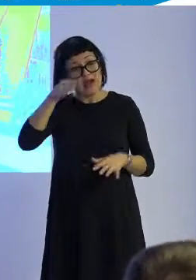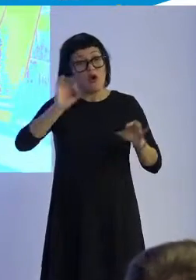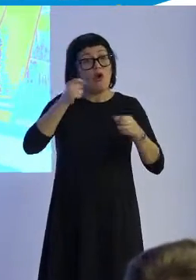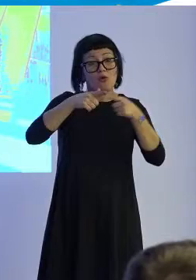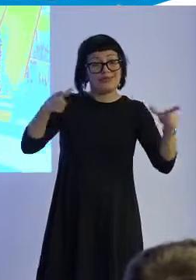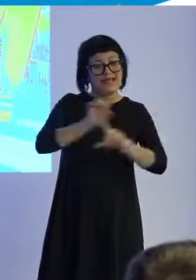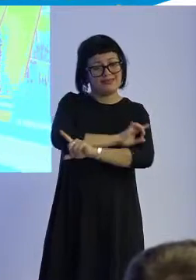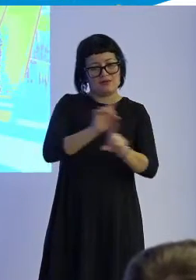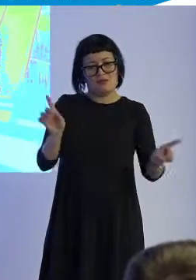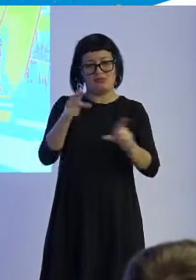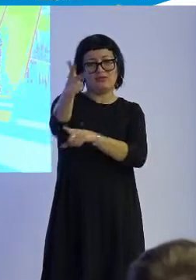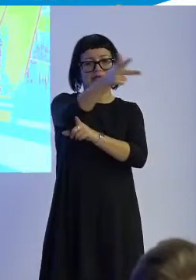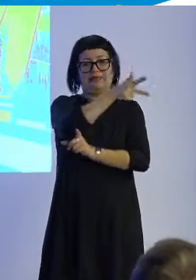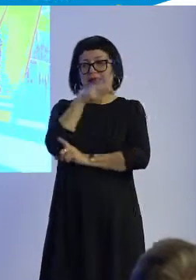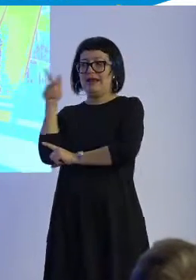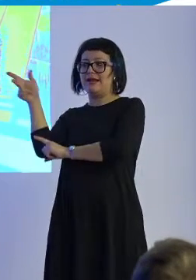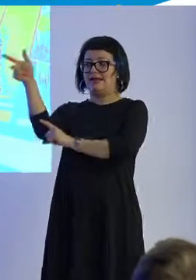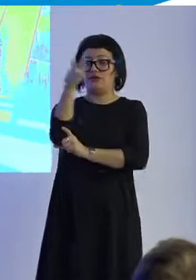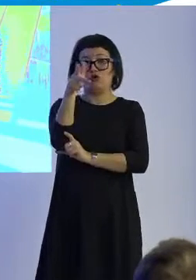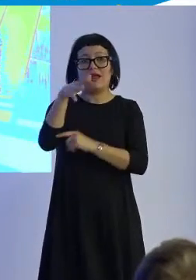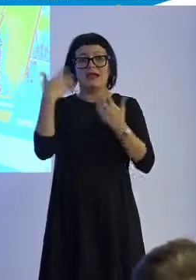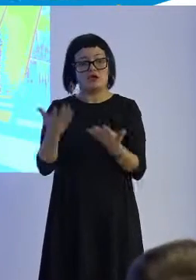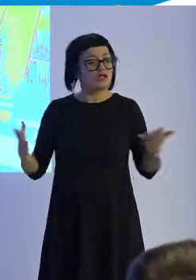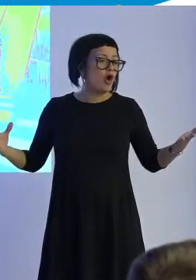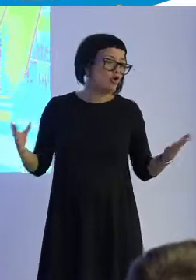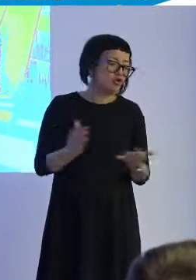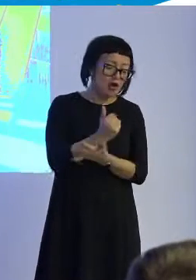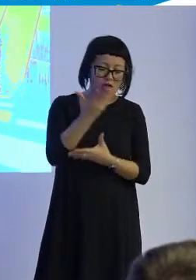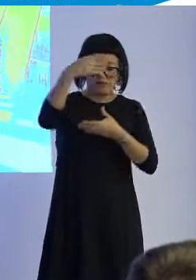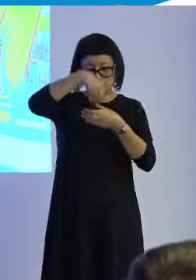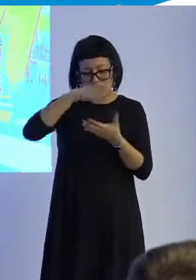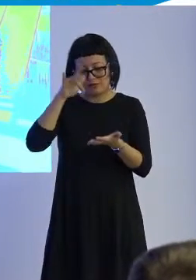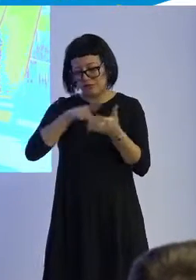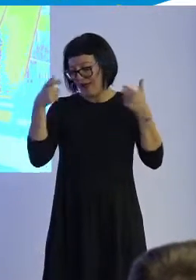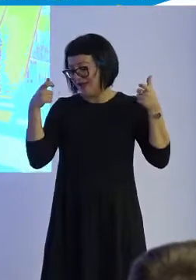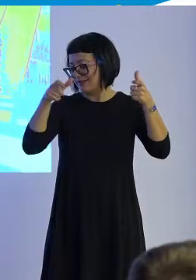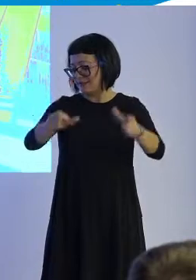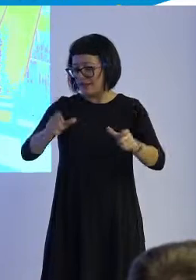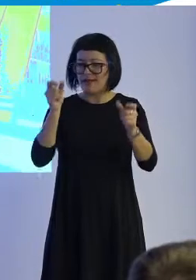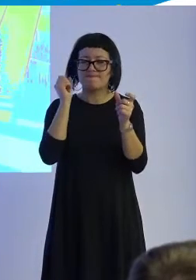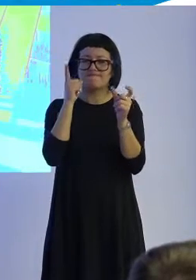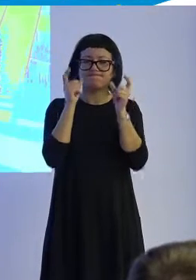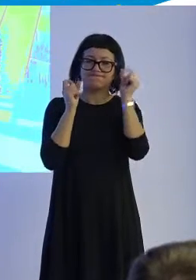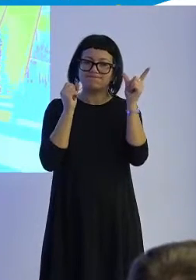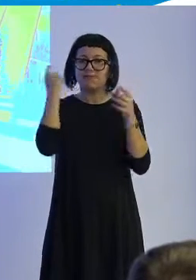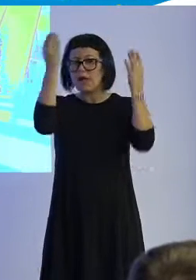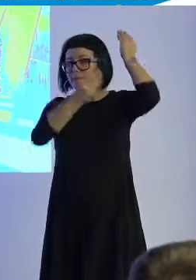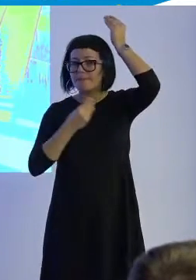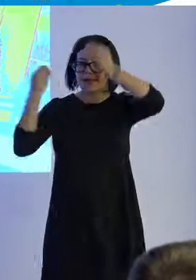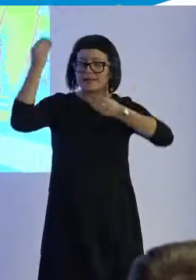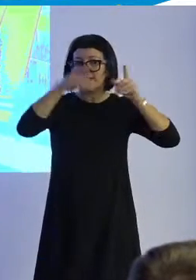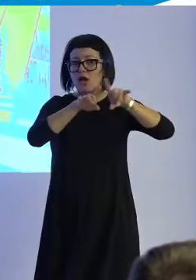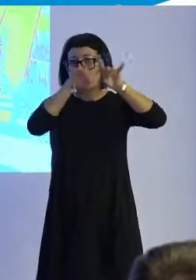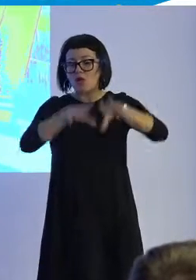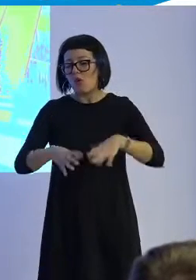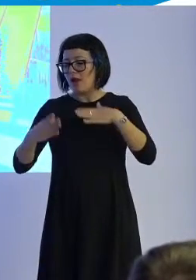alrededor. Entonces, hemos tenido que empezar, todos los que estamos metidos en este sector, a averiguar cómo guiar